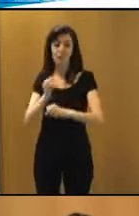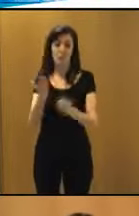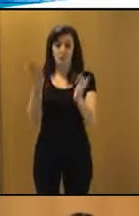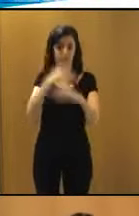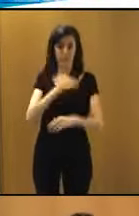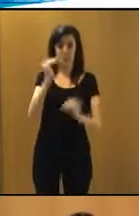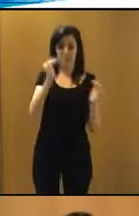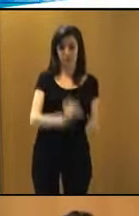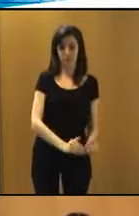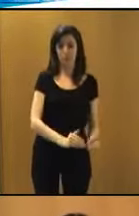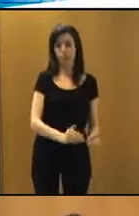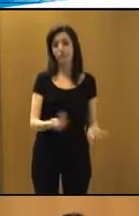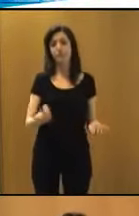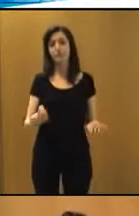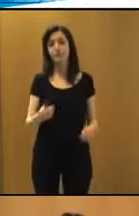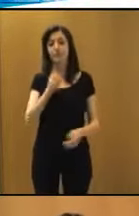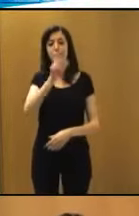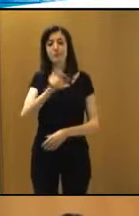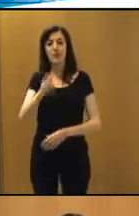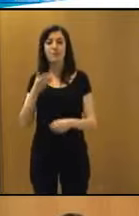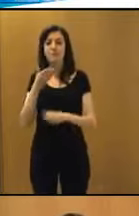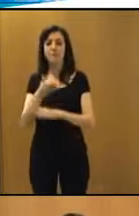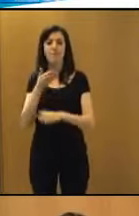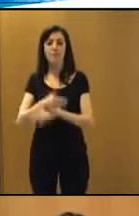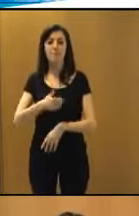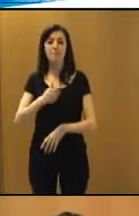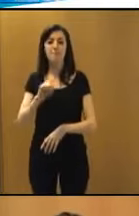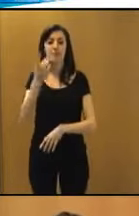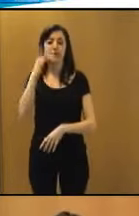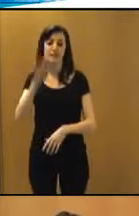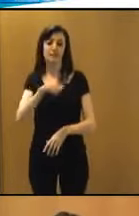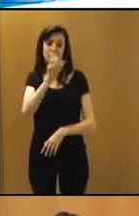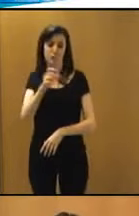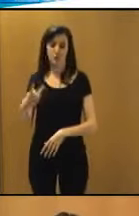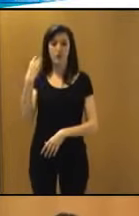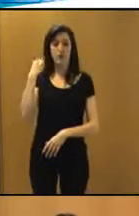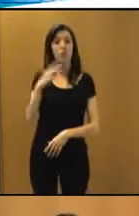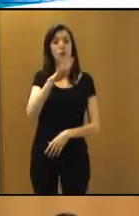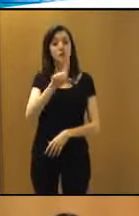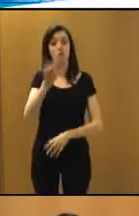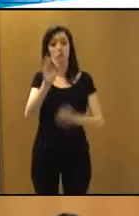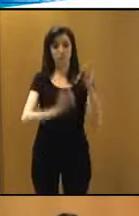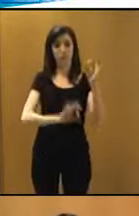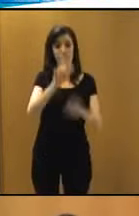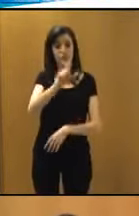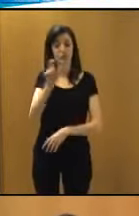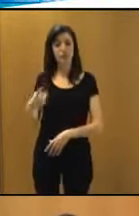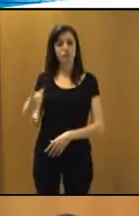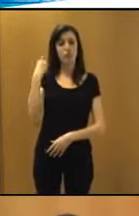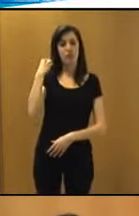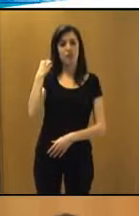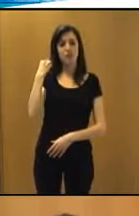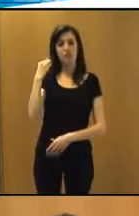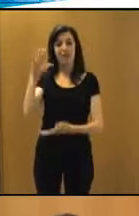centros y que, bueno, los que más asisten son las personas jubiladas, pero aún así hay un 41% de las